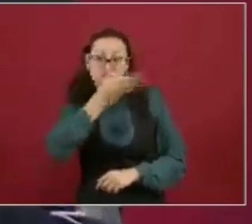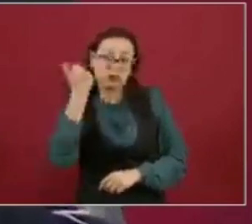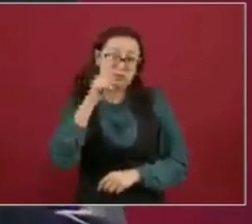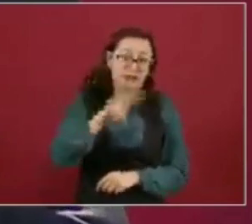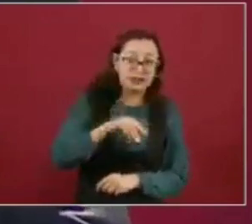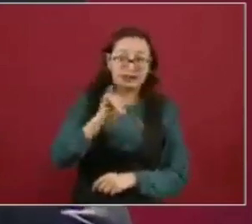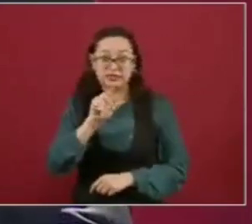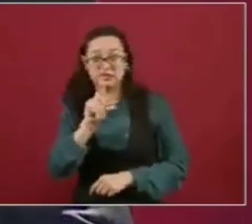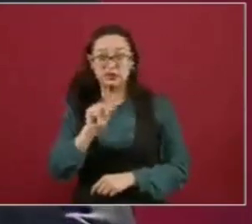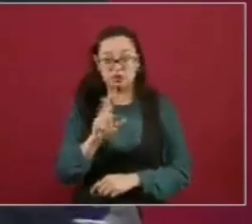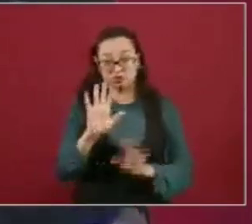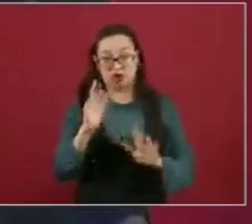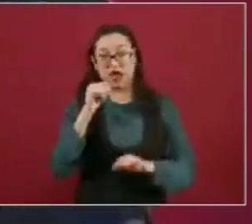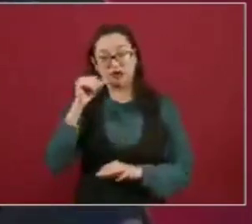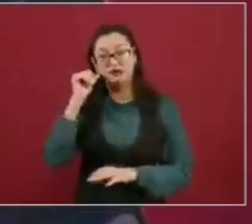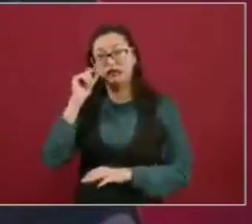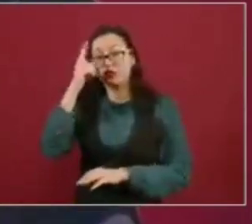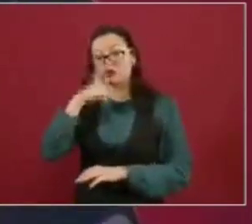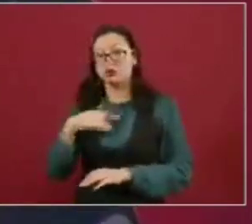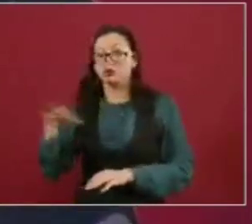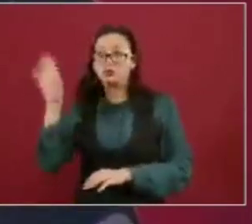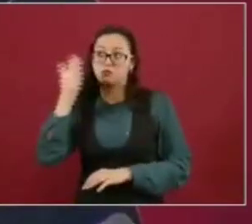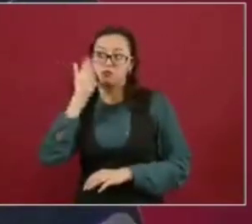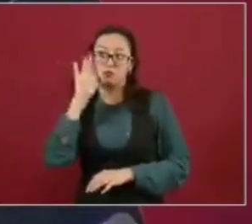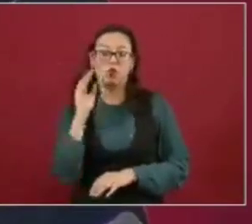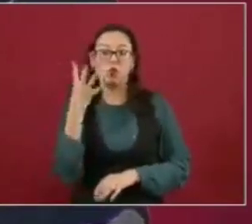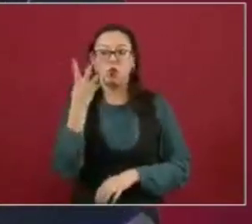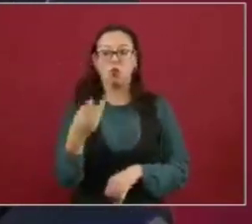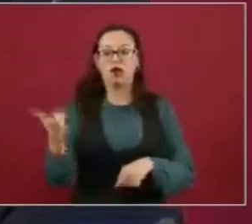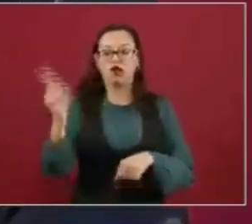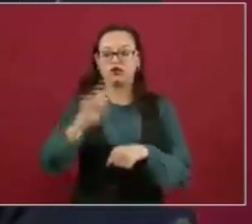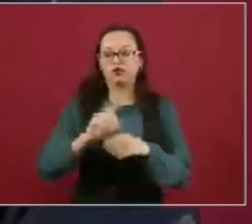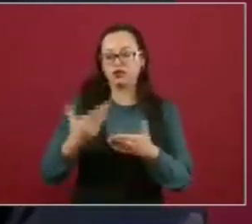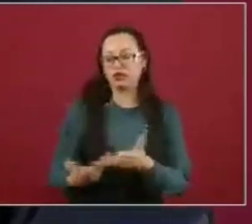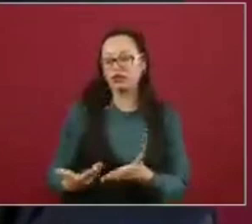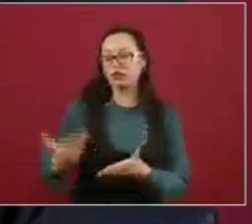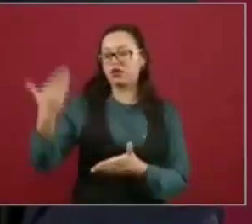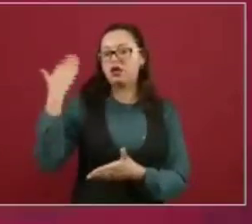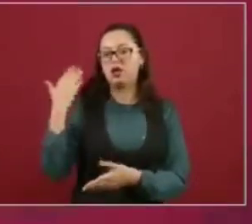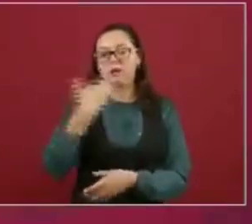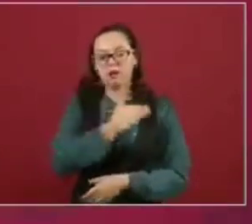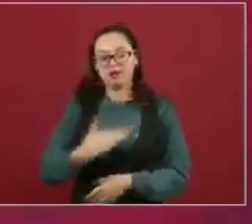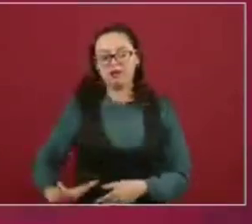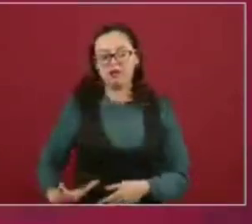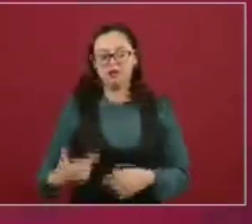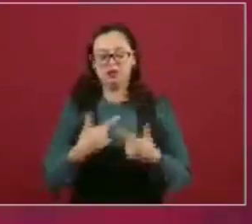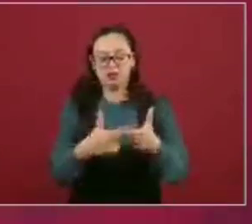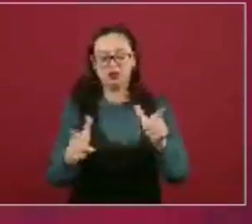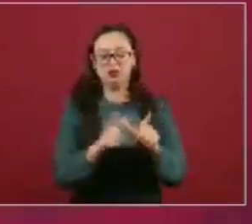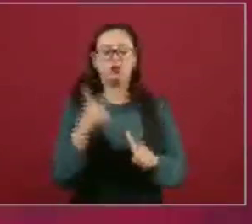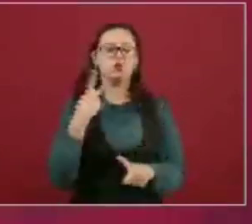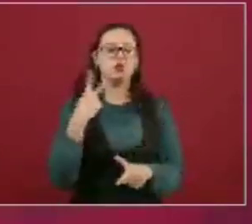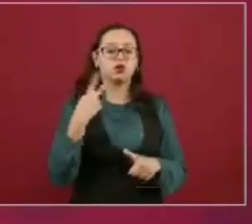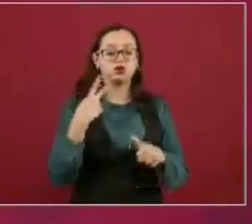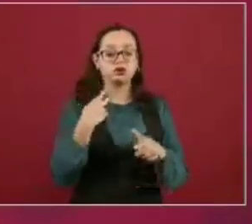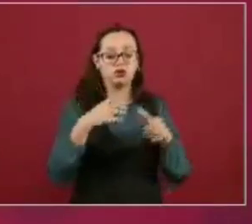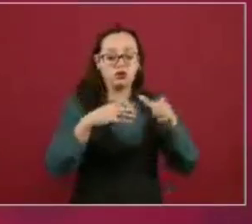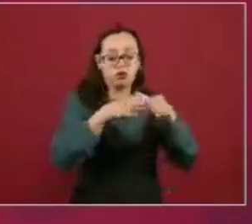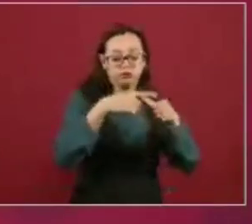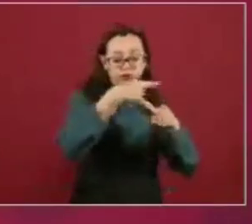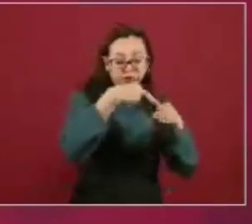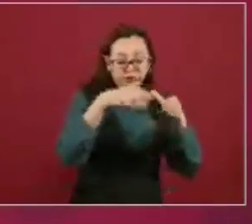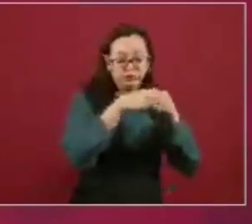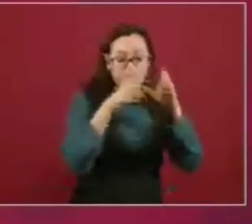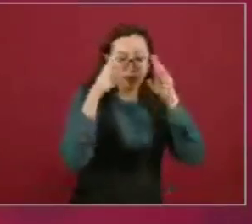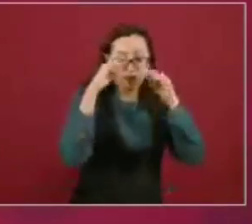enteré, que hace 4 días el presidente de un partido conservador fue